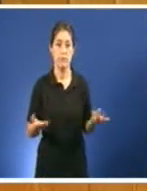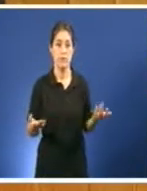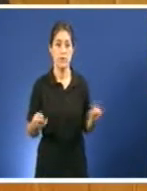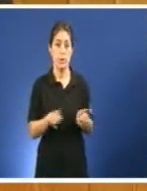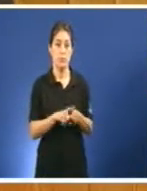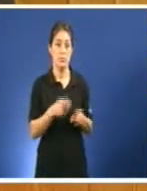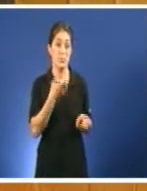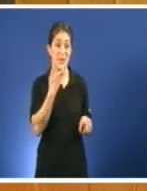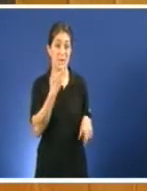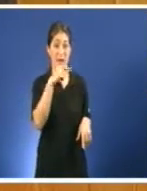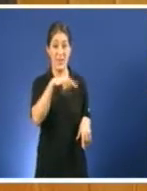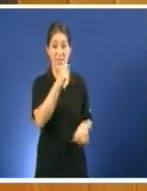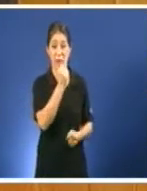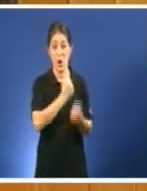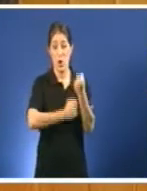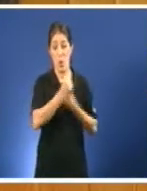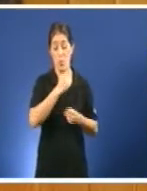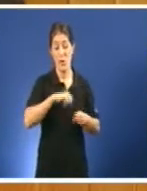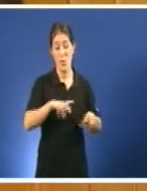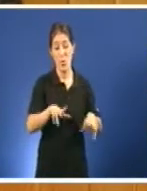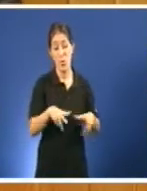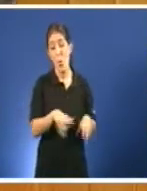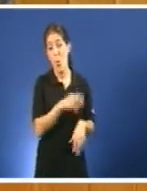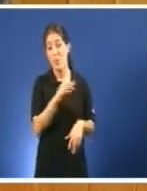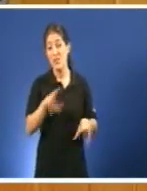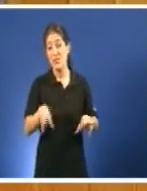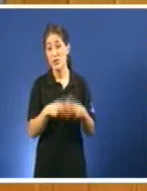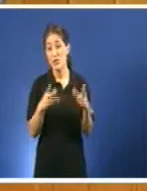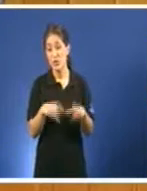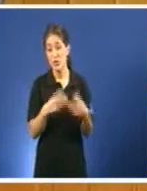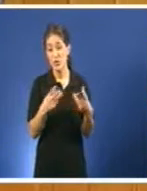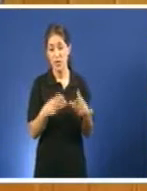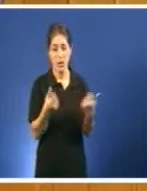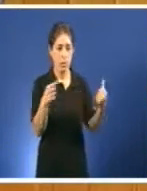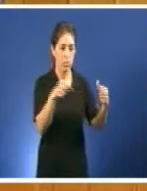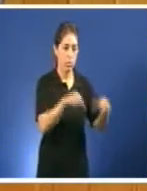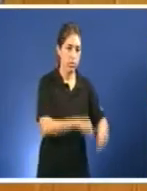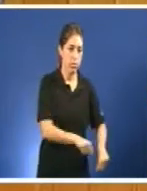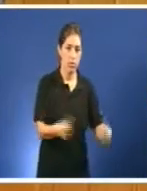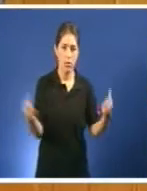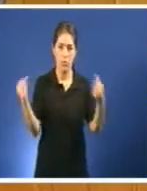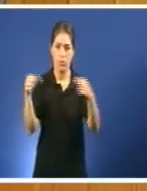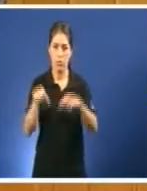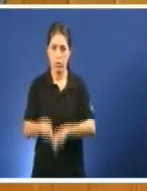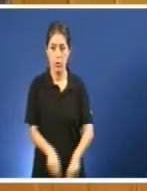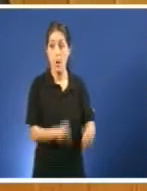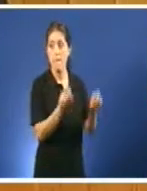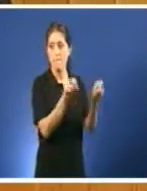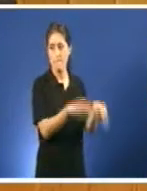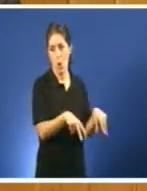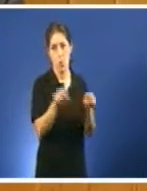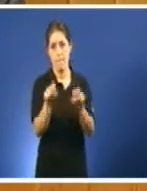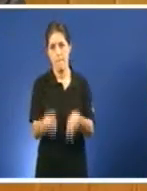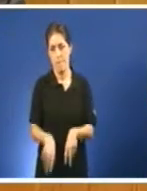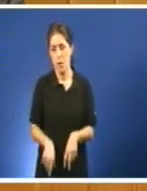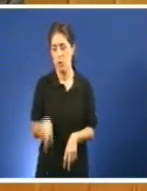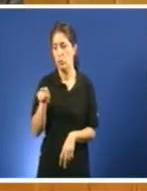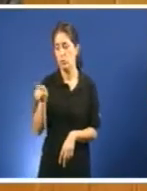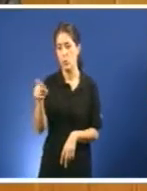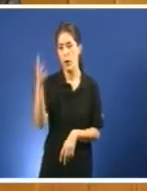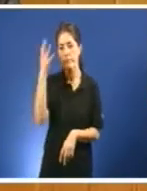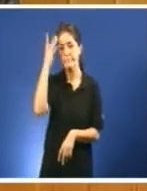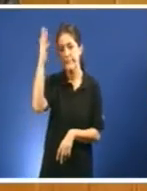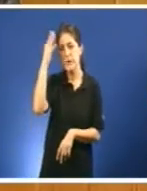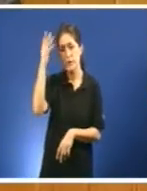o desastre económico e social no que está sumido o noso país. O seu dogmatismo lévalle a insistir